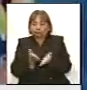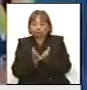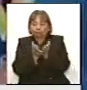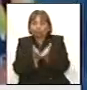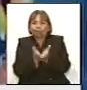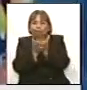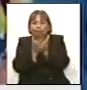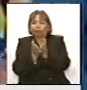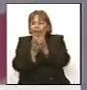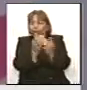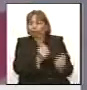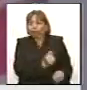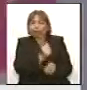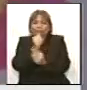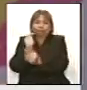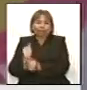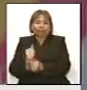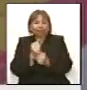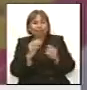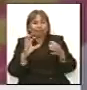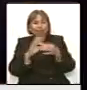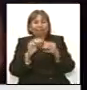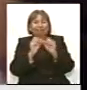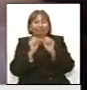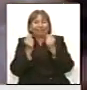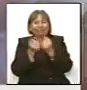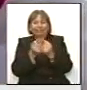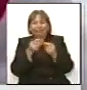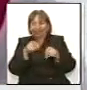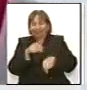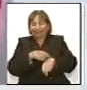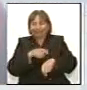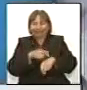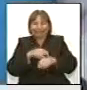para la acomodación de los equipos, delegaciones y accesos al evento de nivel internacional.